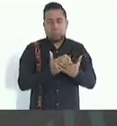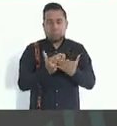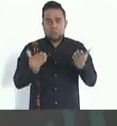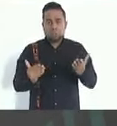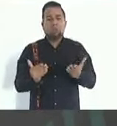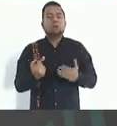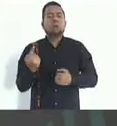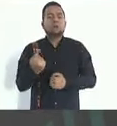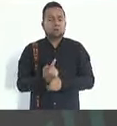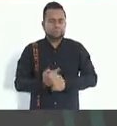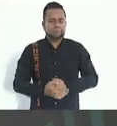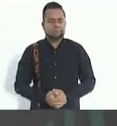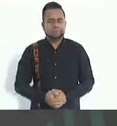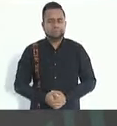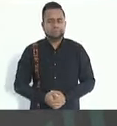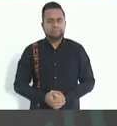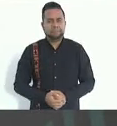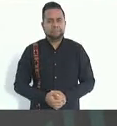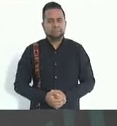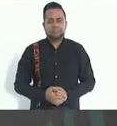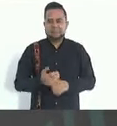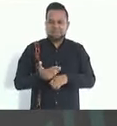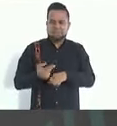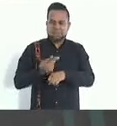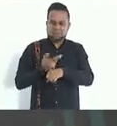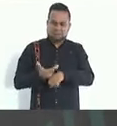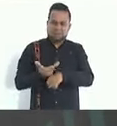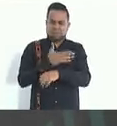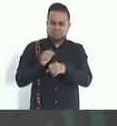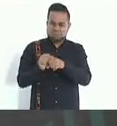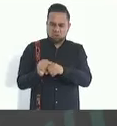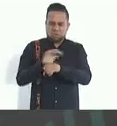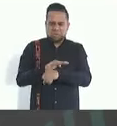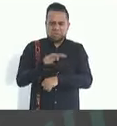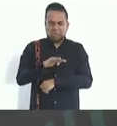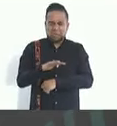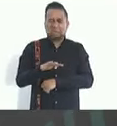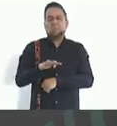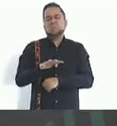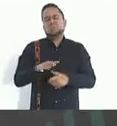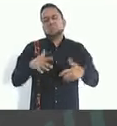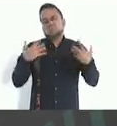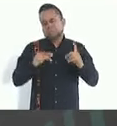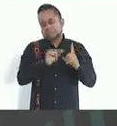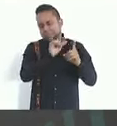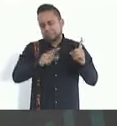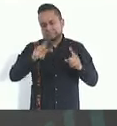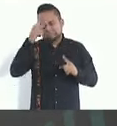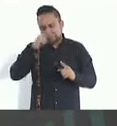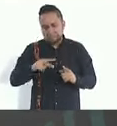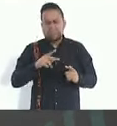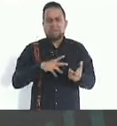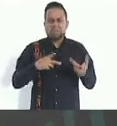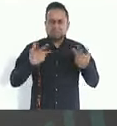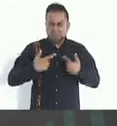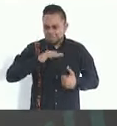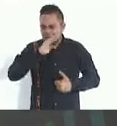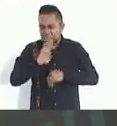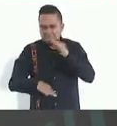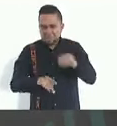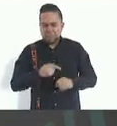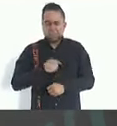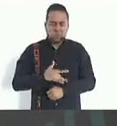enfrentamos la pandemia que nos causó tanto daño, tanto dolor, se